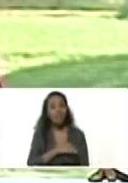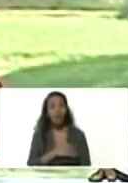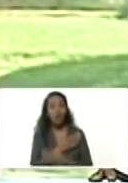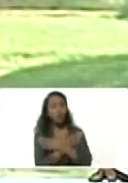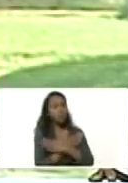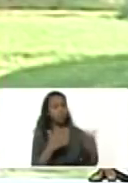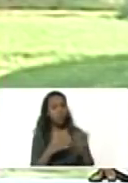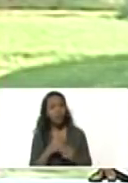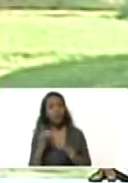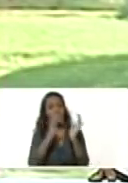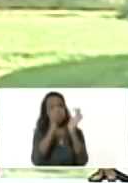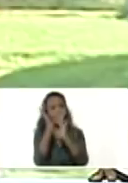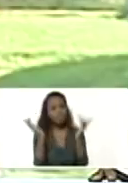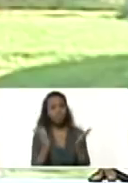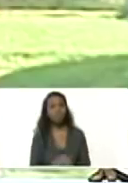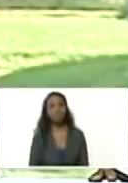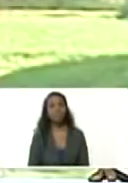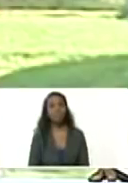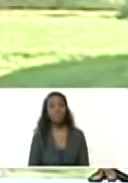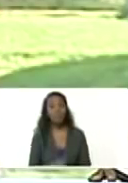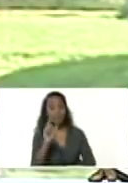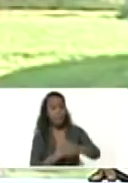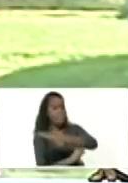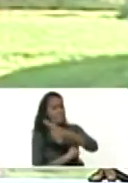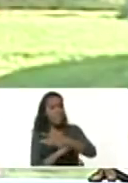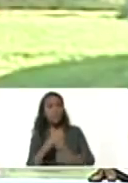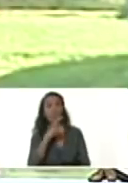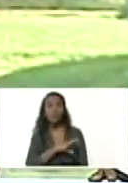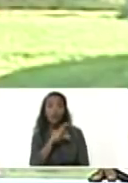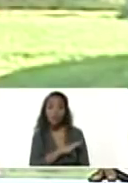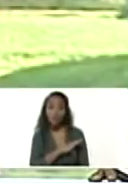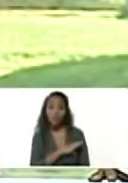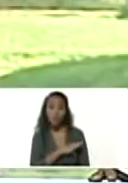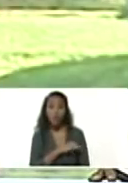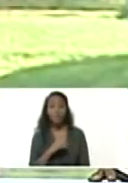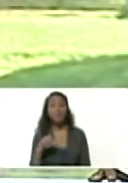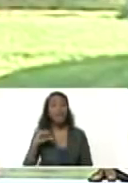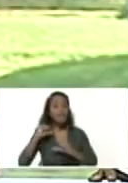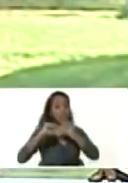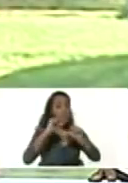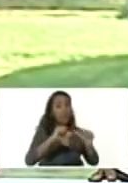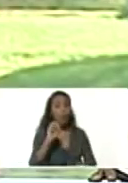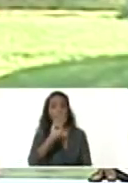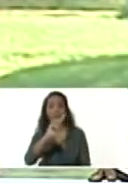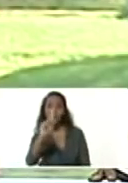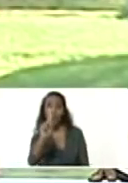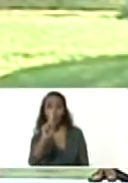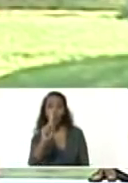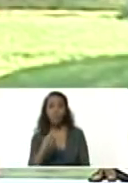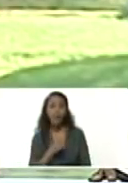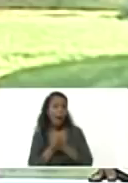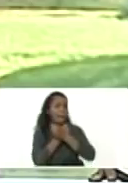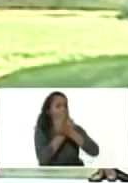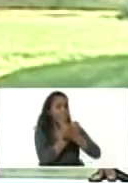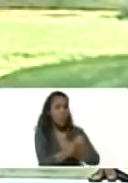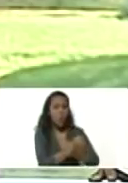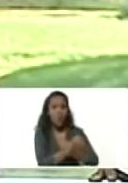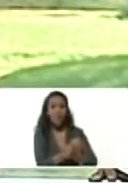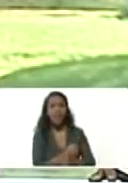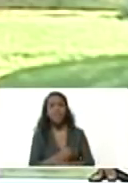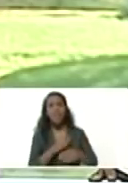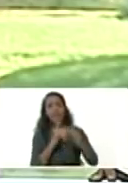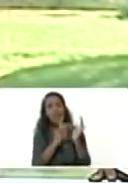el amor de Cristo. Amén. Esa es la base del socialismo del siglo XXI venezolano. El amor de Cristo,